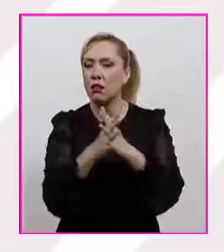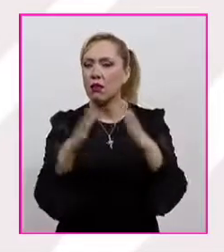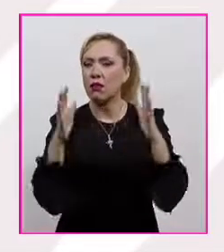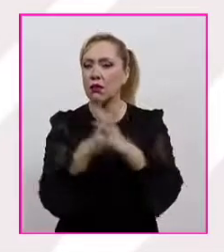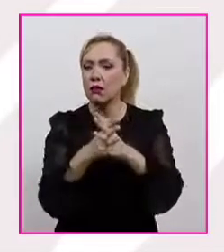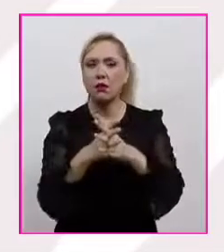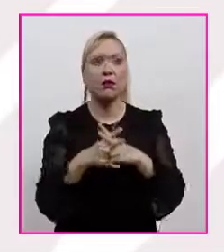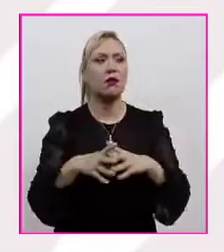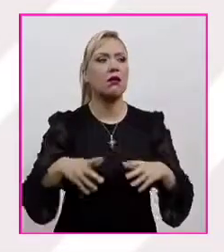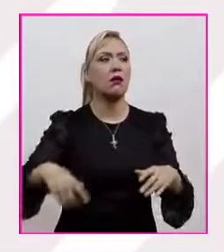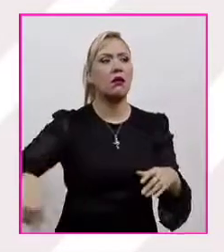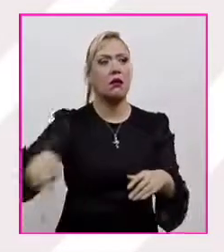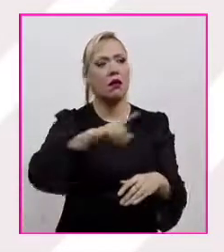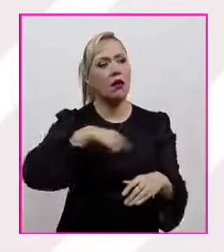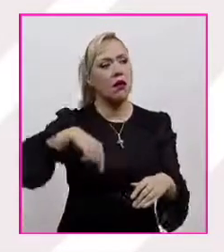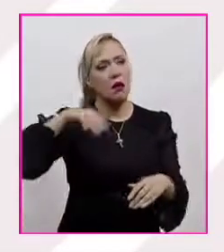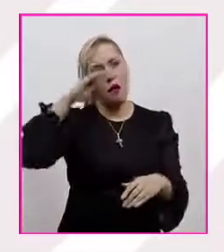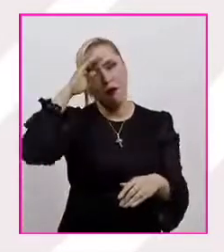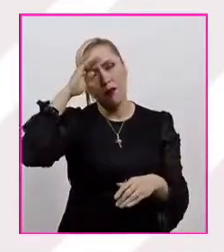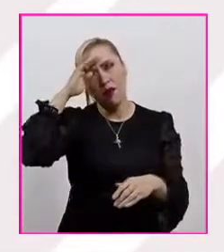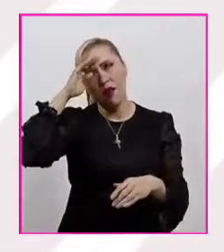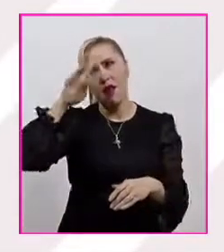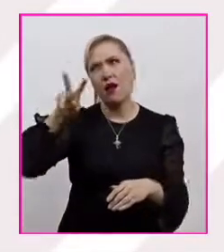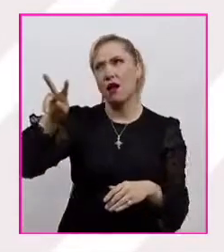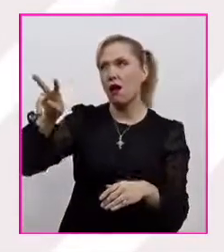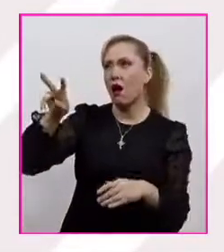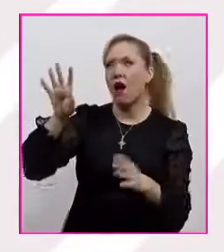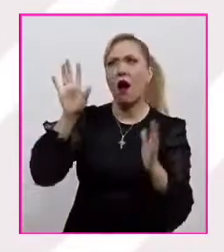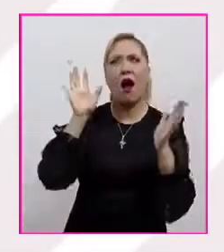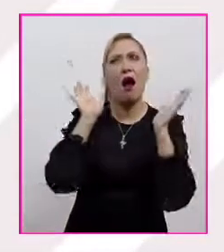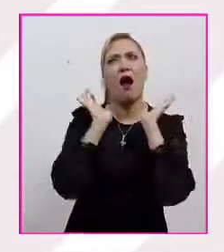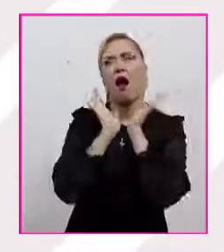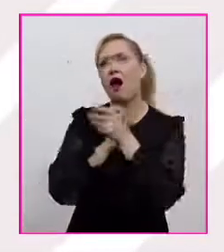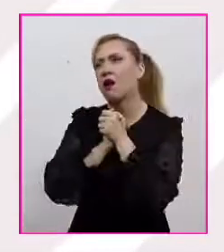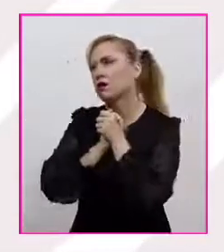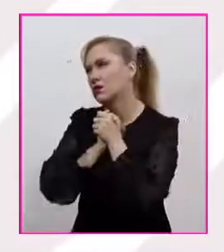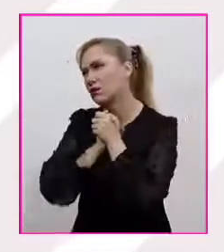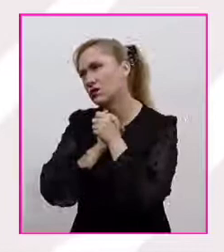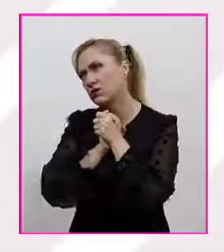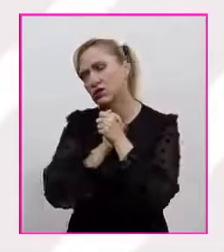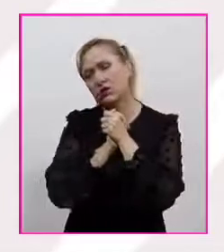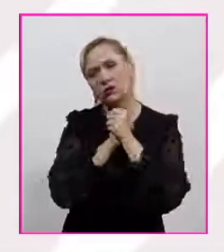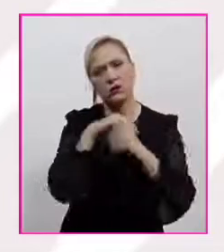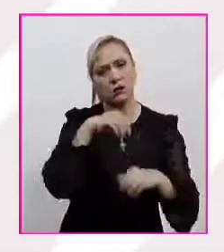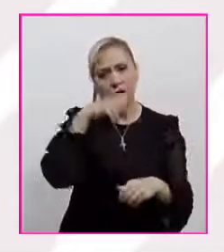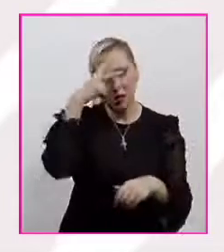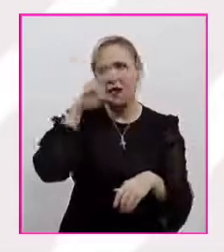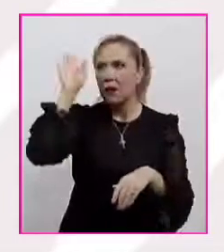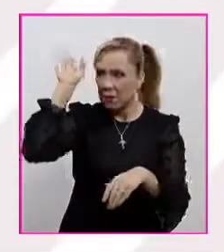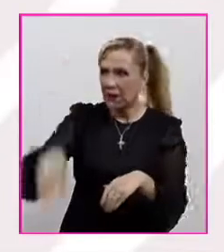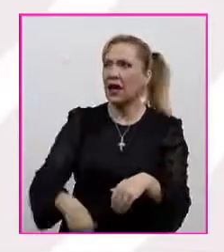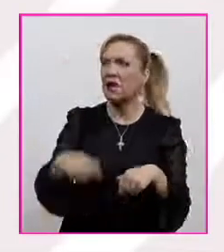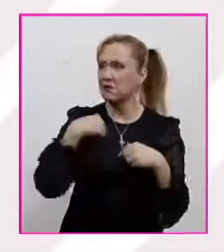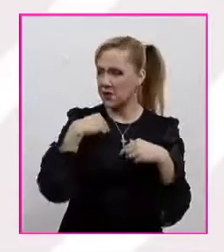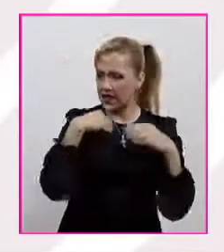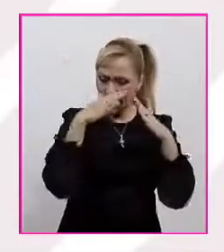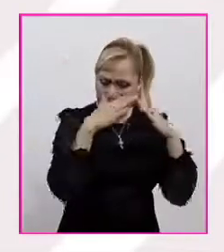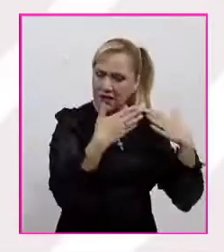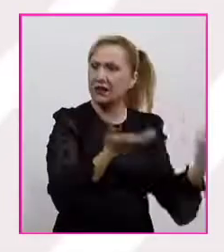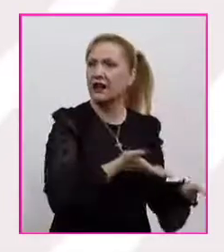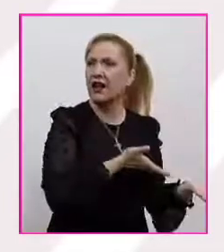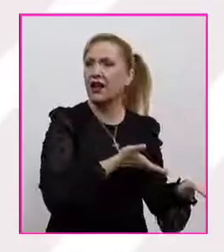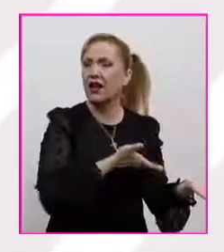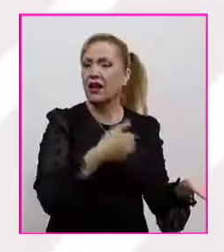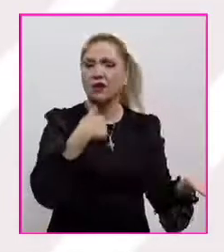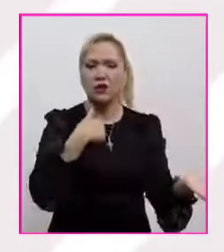pronto empieza la guerra en ese país y la gente en México ofrecía su casa. Decía yo